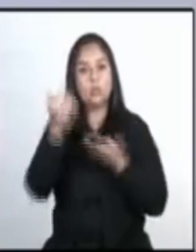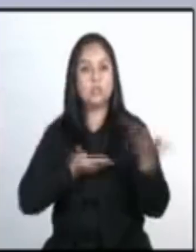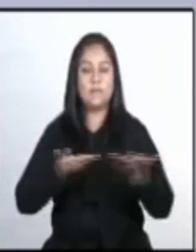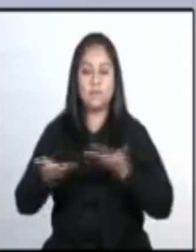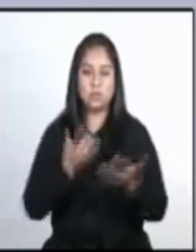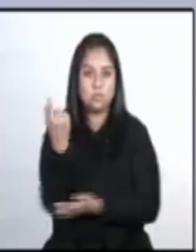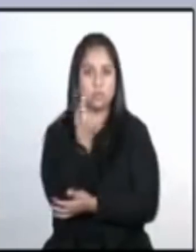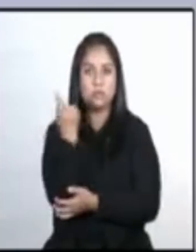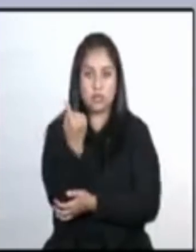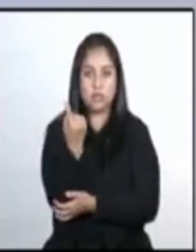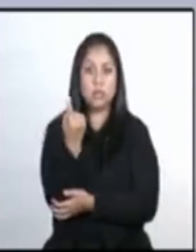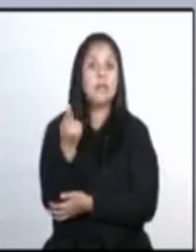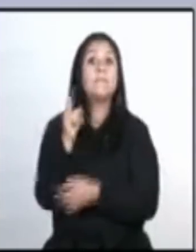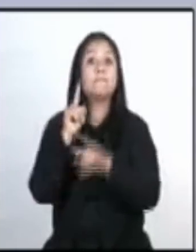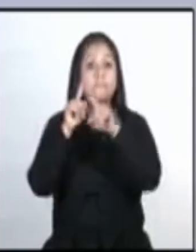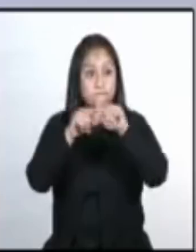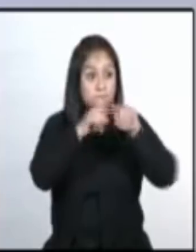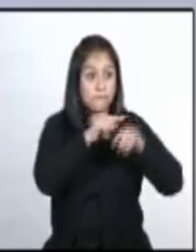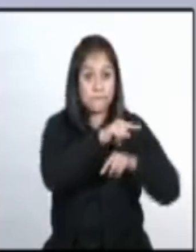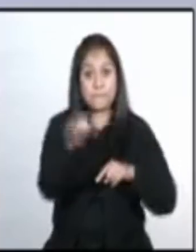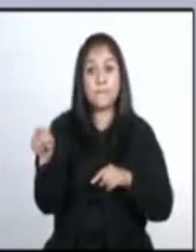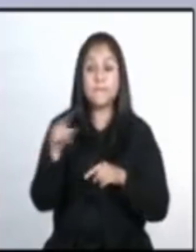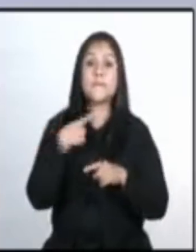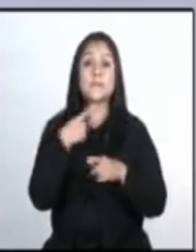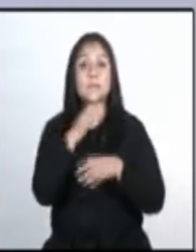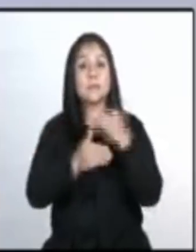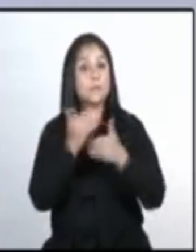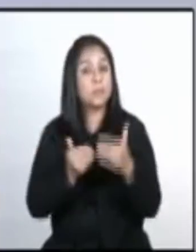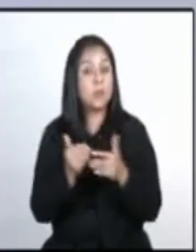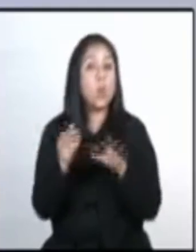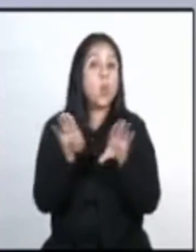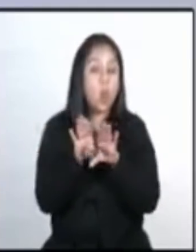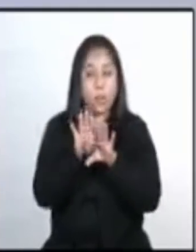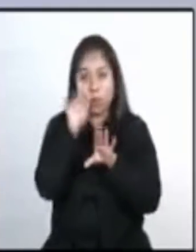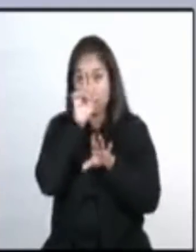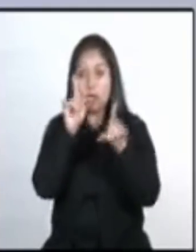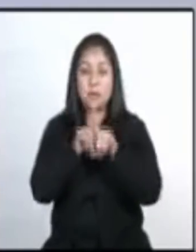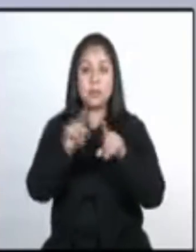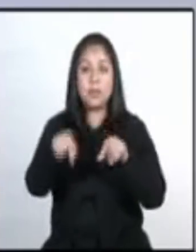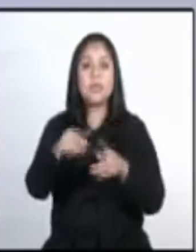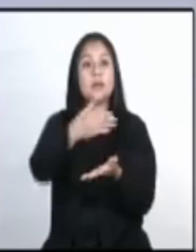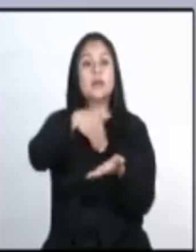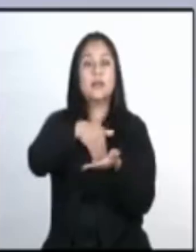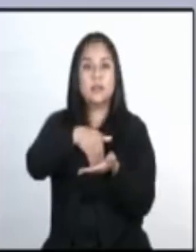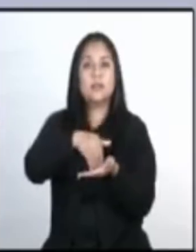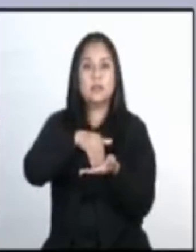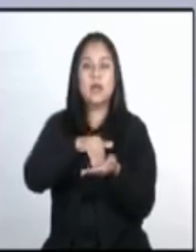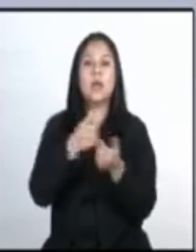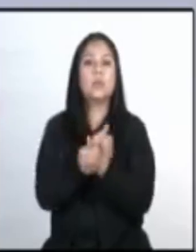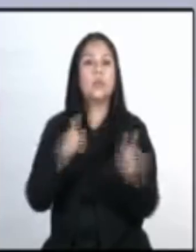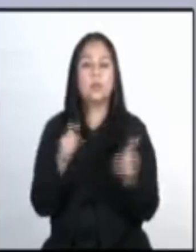indispensable, tanto de las dependencias del organismo ejecutivo como de las entidades descentralizadas y autónomas del